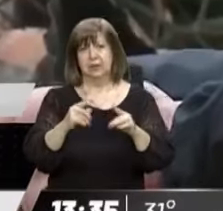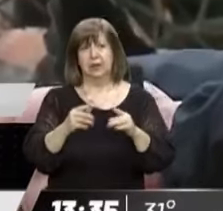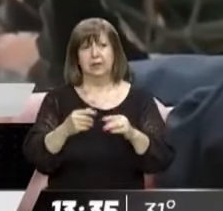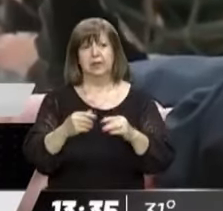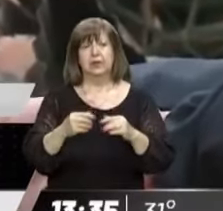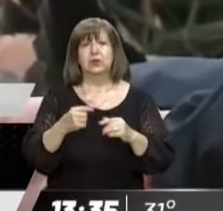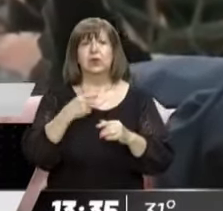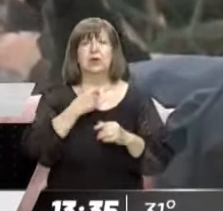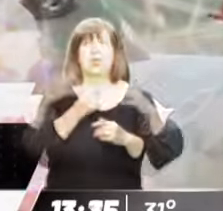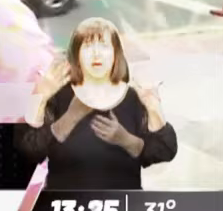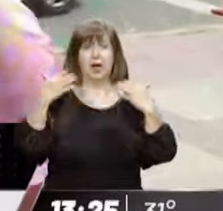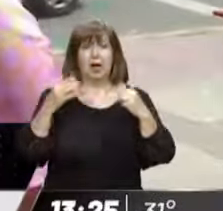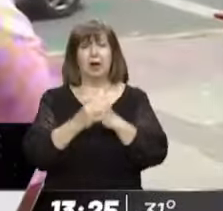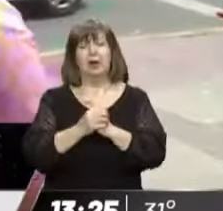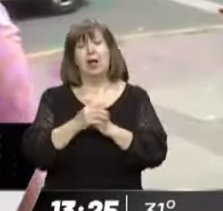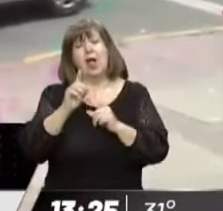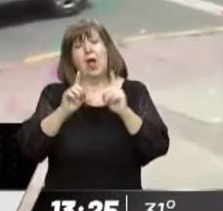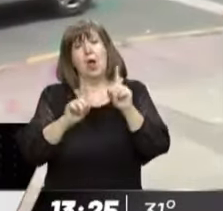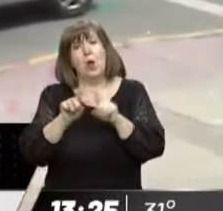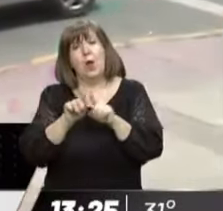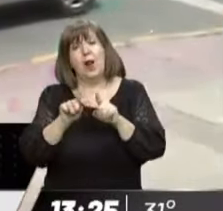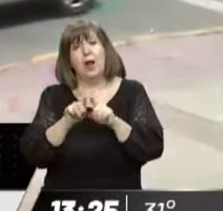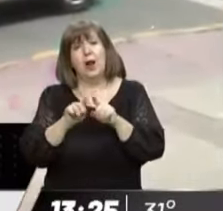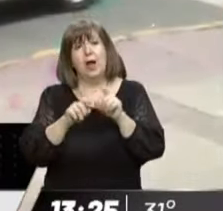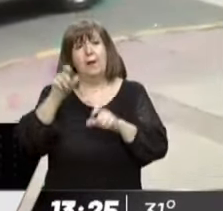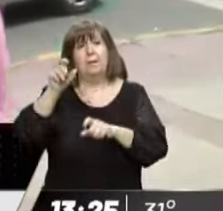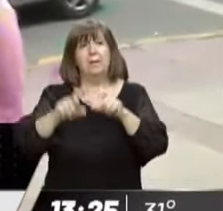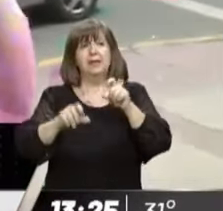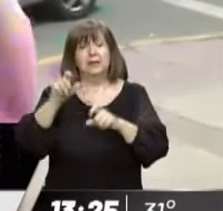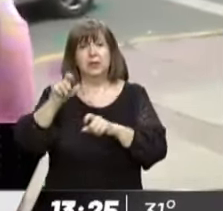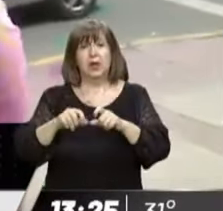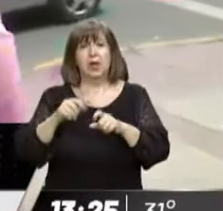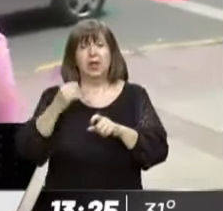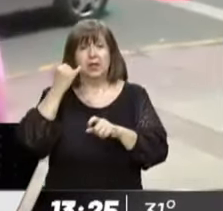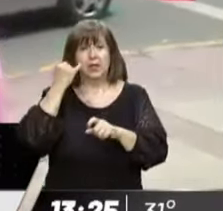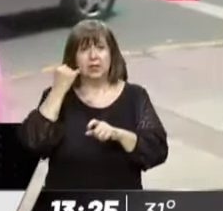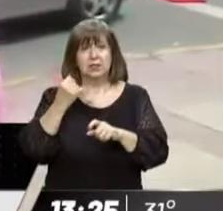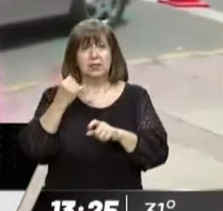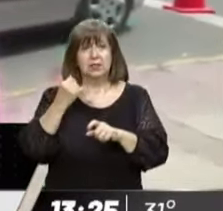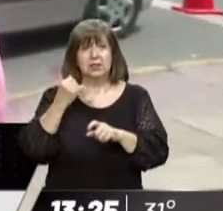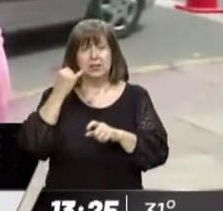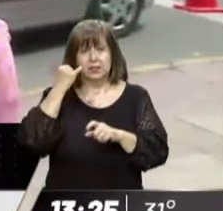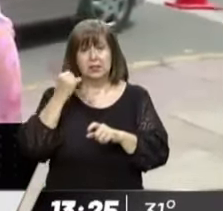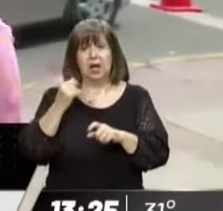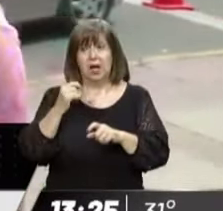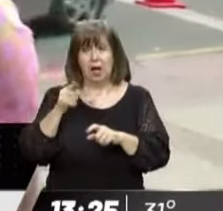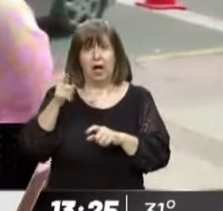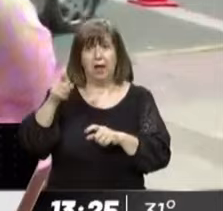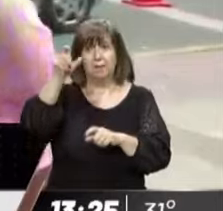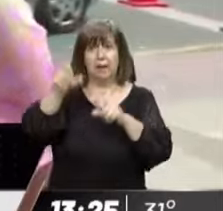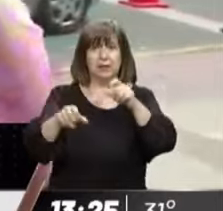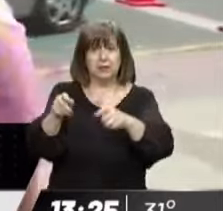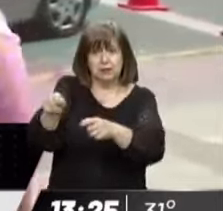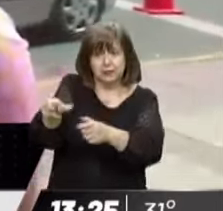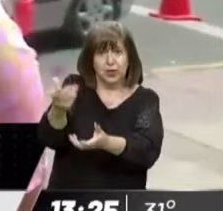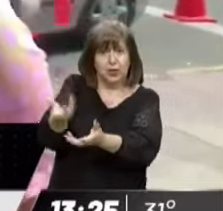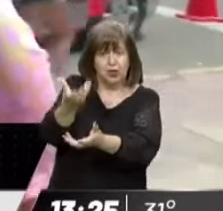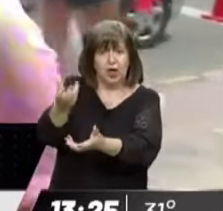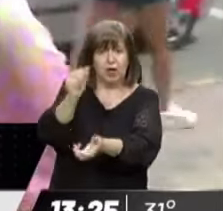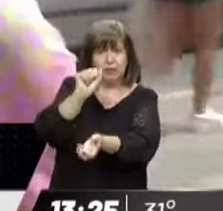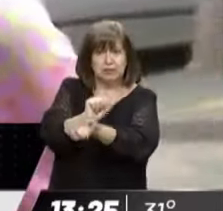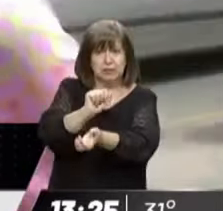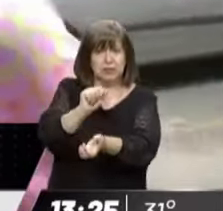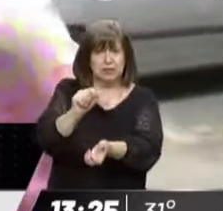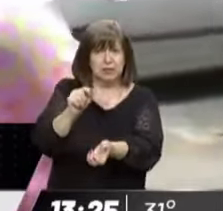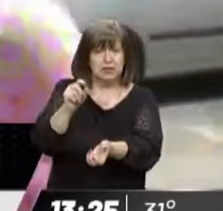lo que nos ha pasado a nosotros. Igual hay gente mala que han pillado, que están tratando de hacer focos. Qué locura, yo les